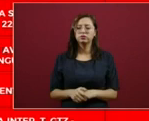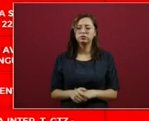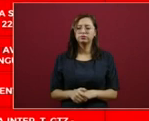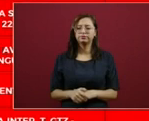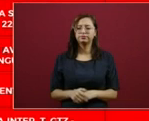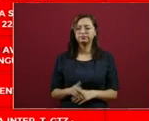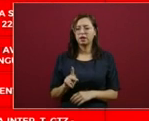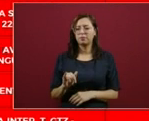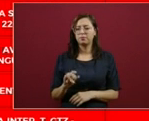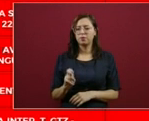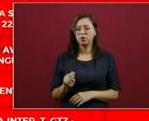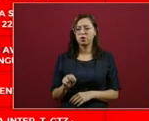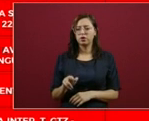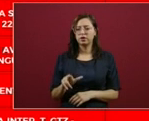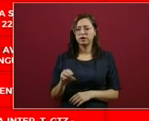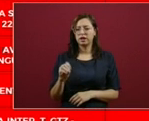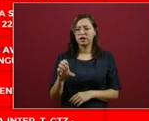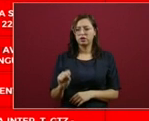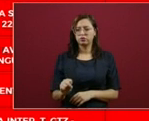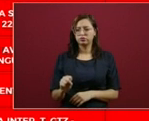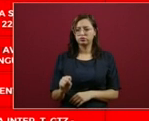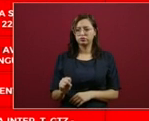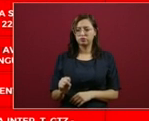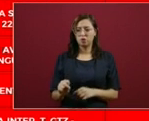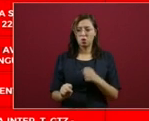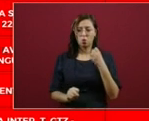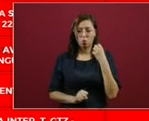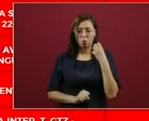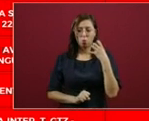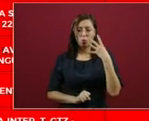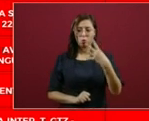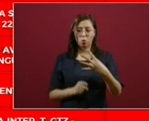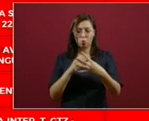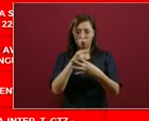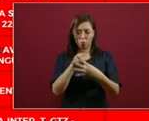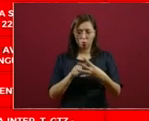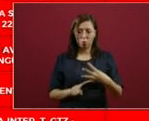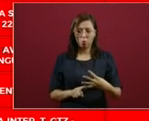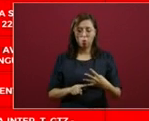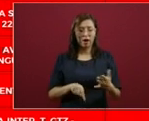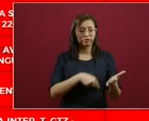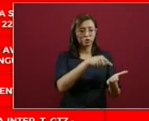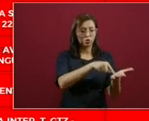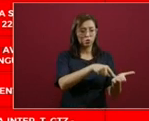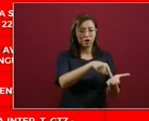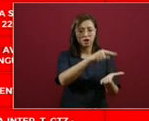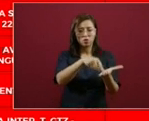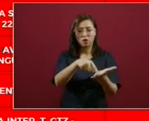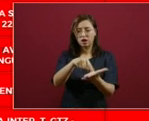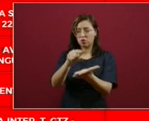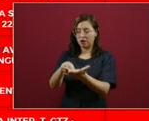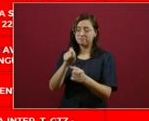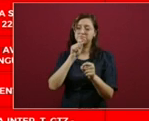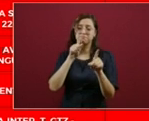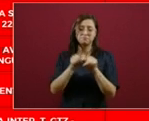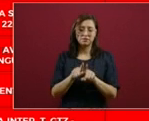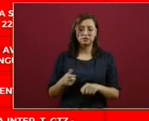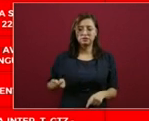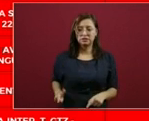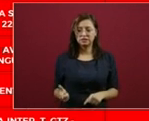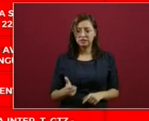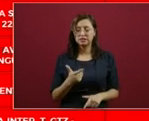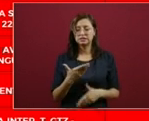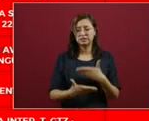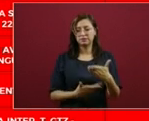ahí presentan cuatro gasolineras de la misma, en la misma ciudad, es dos de